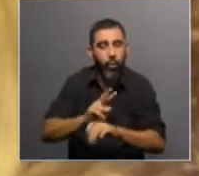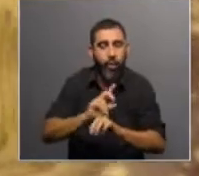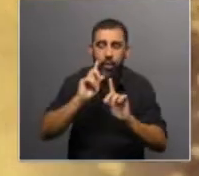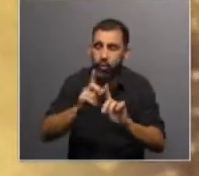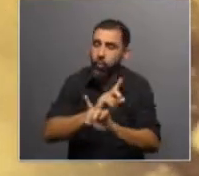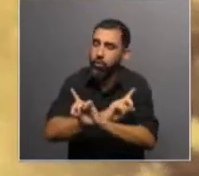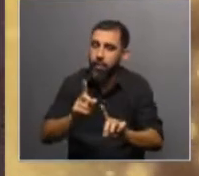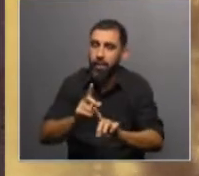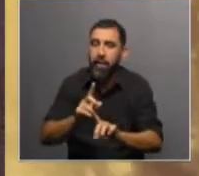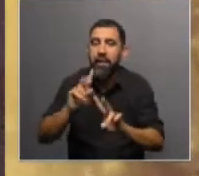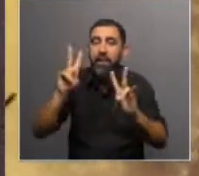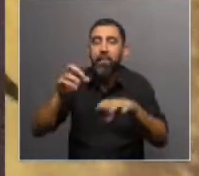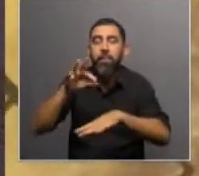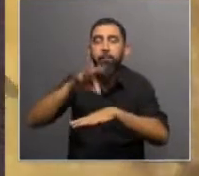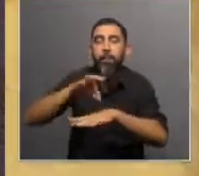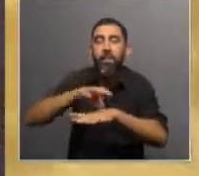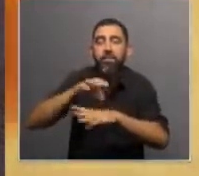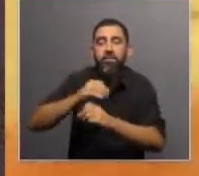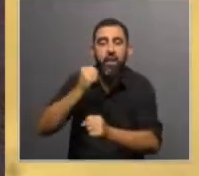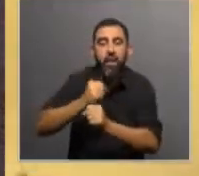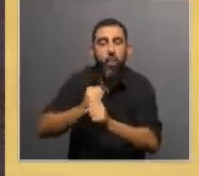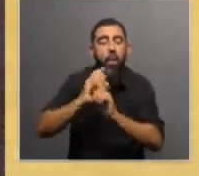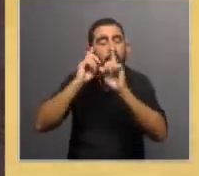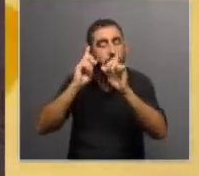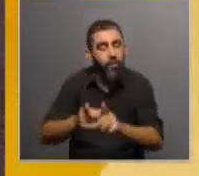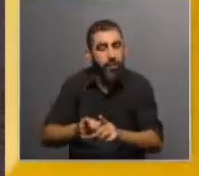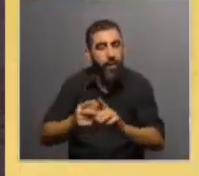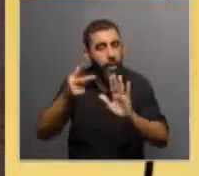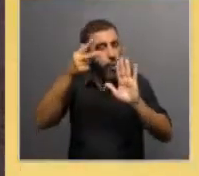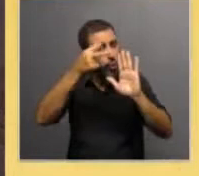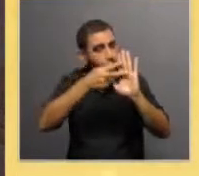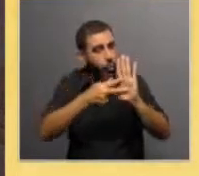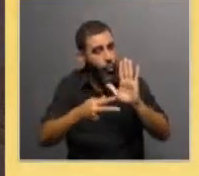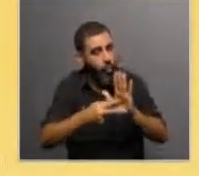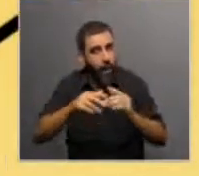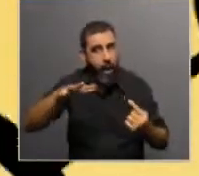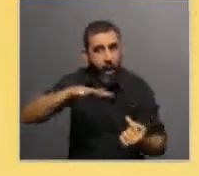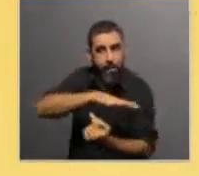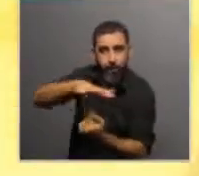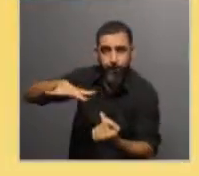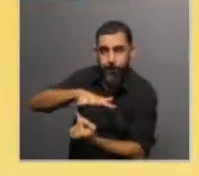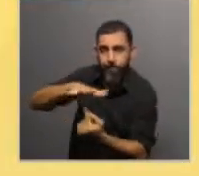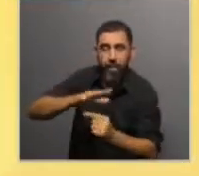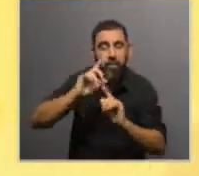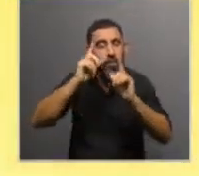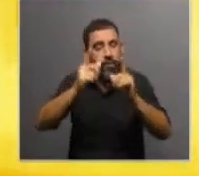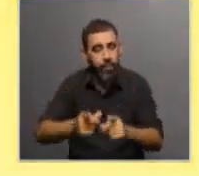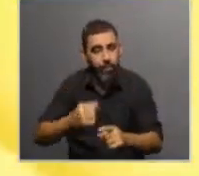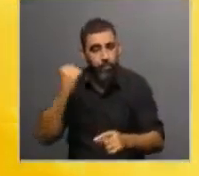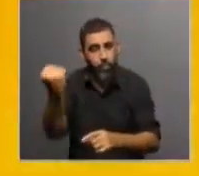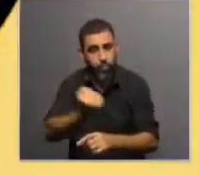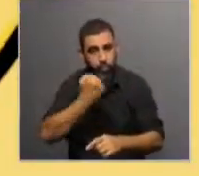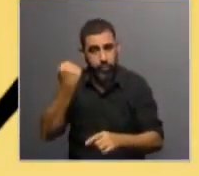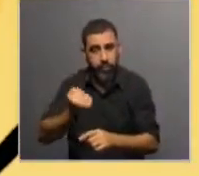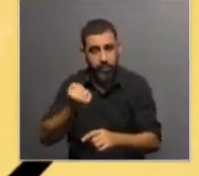por la parte de medicina ocupacional que tienes que tener, las normativas ambientales que tienes